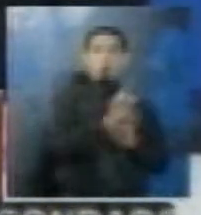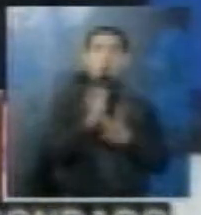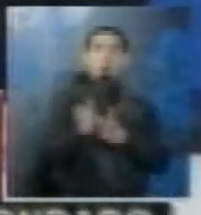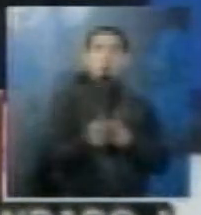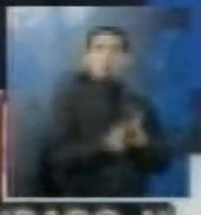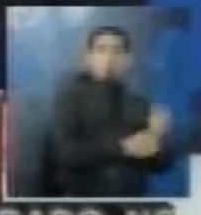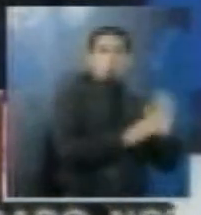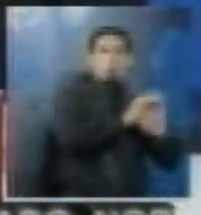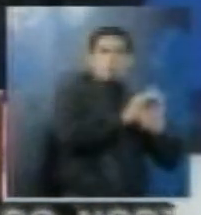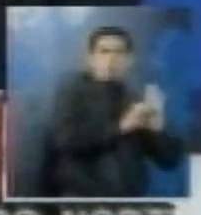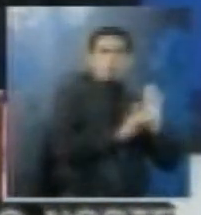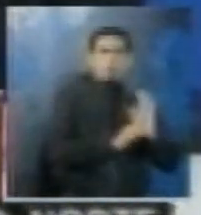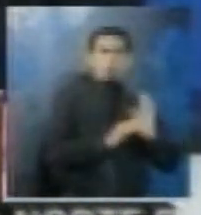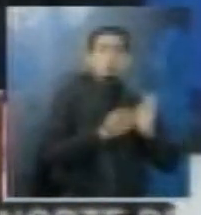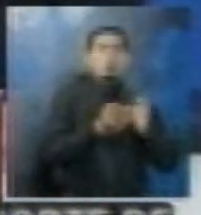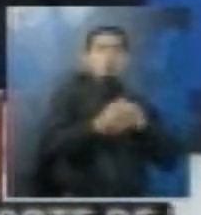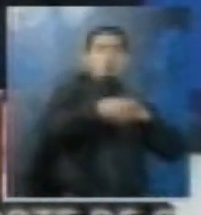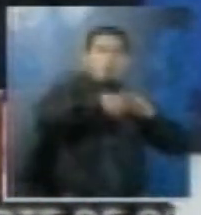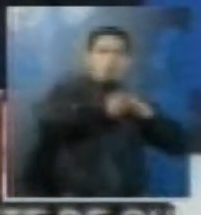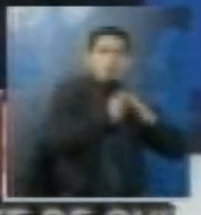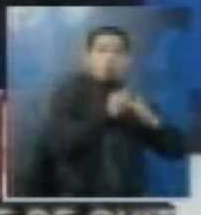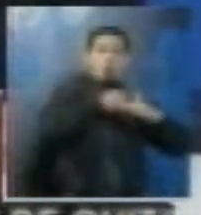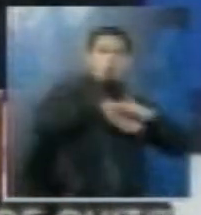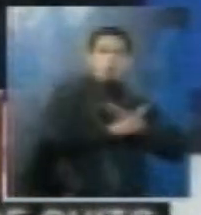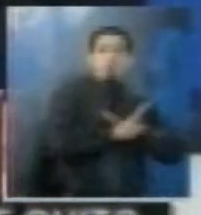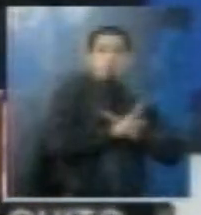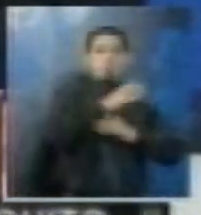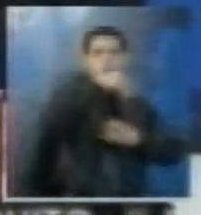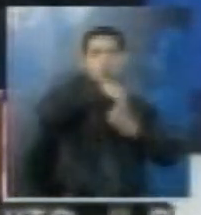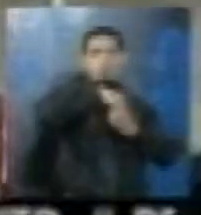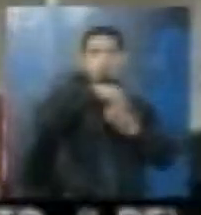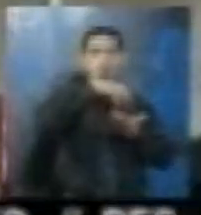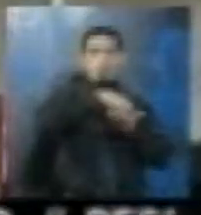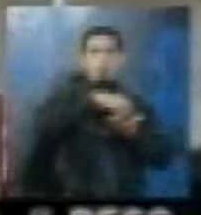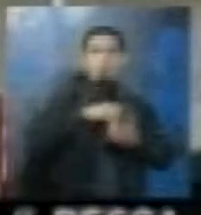protocolos respectivos en entradas y salidas hacia la provincia.